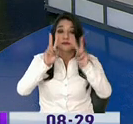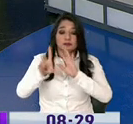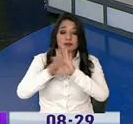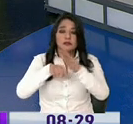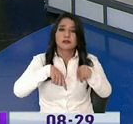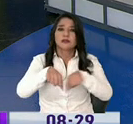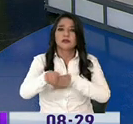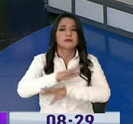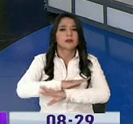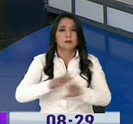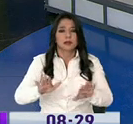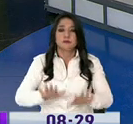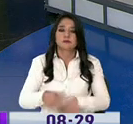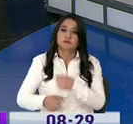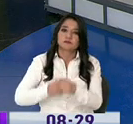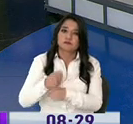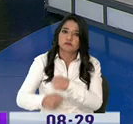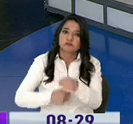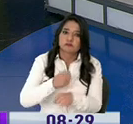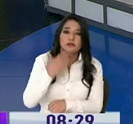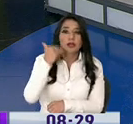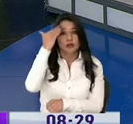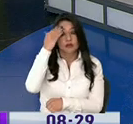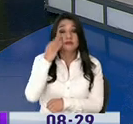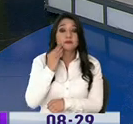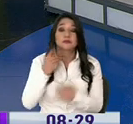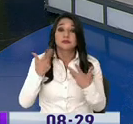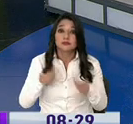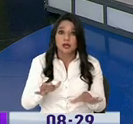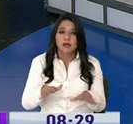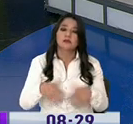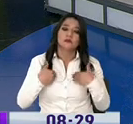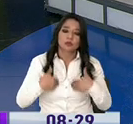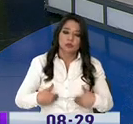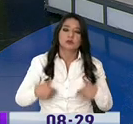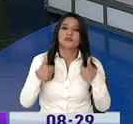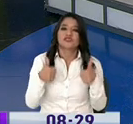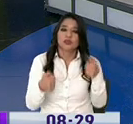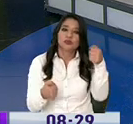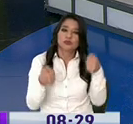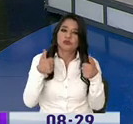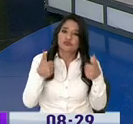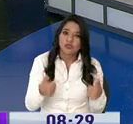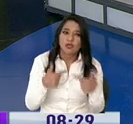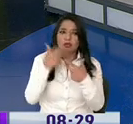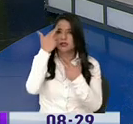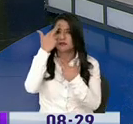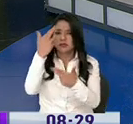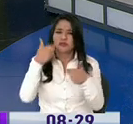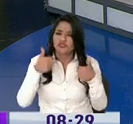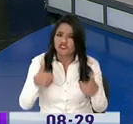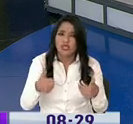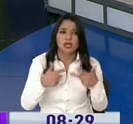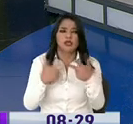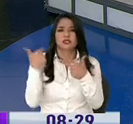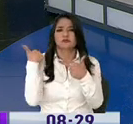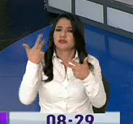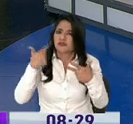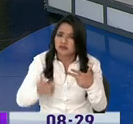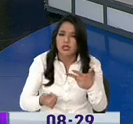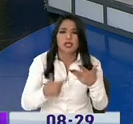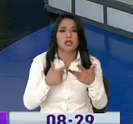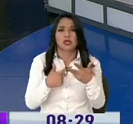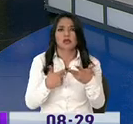lo largo de nuestros años ya de adulto vamos a vivir, que es cómo comportarnos, cómo conducir. Exacto. Los autos, o sea, cuál es nuestra responsabilidad.